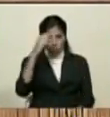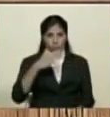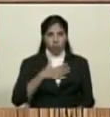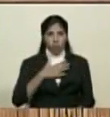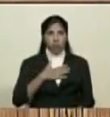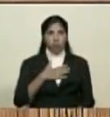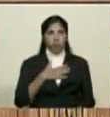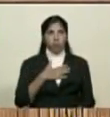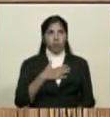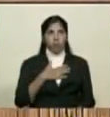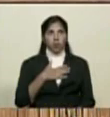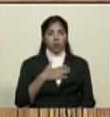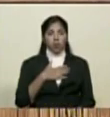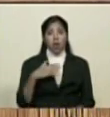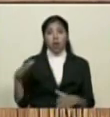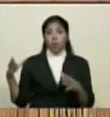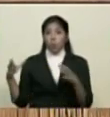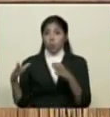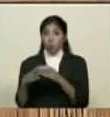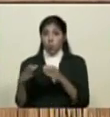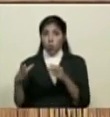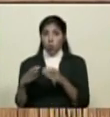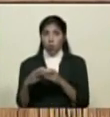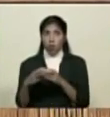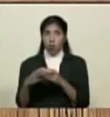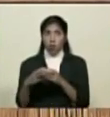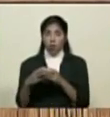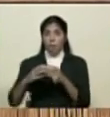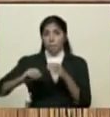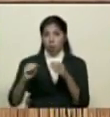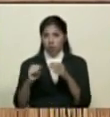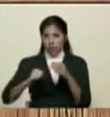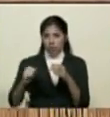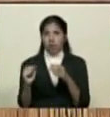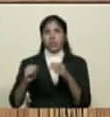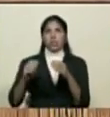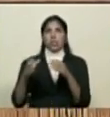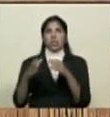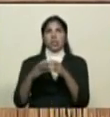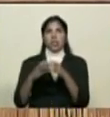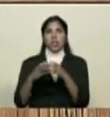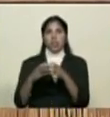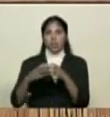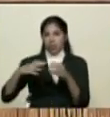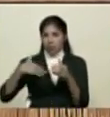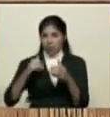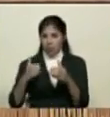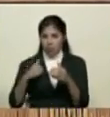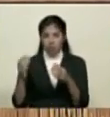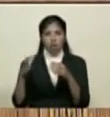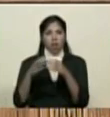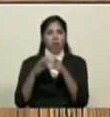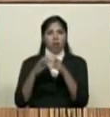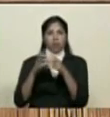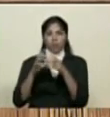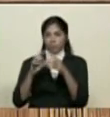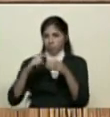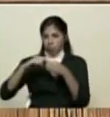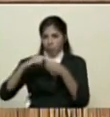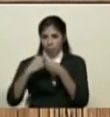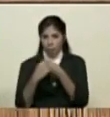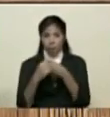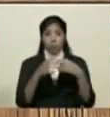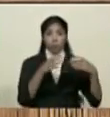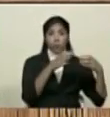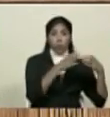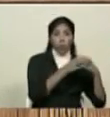justicia, los cuerpos auxiliares, es decir, los policías, los cuerpos de seguridad del Estado, y el Poder